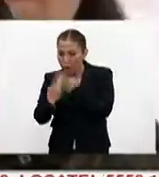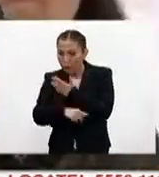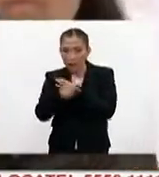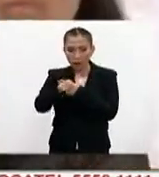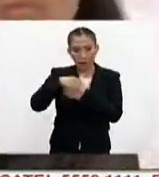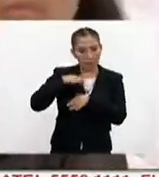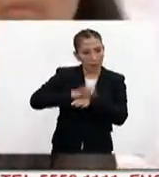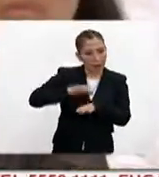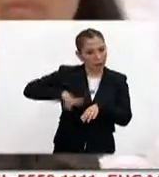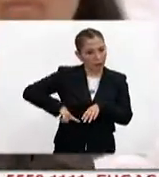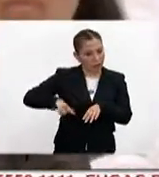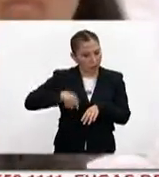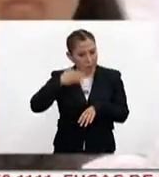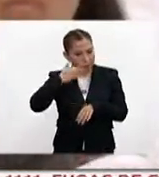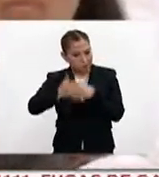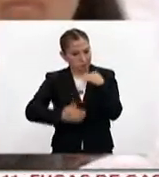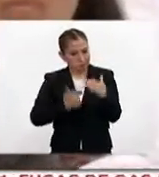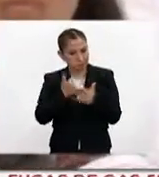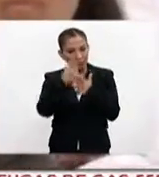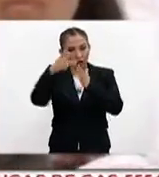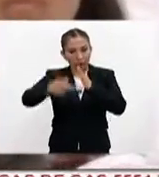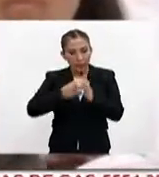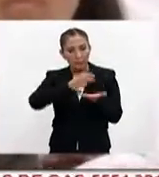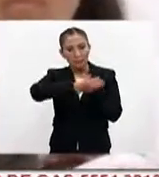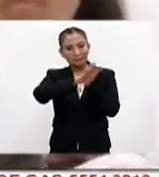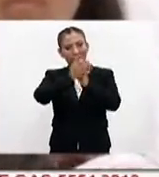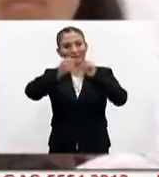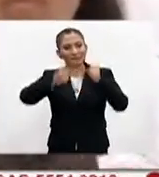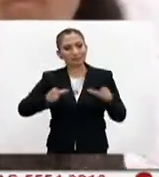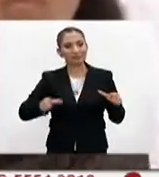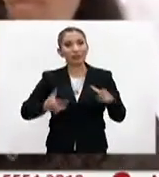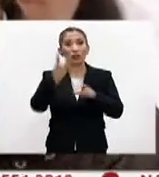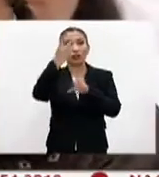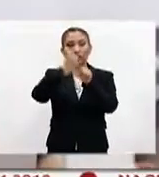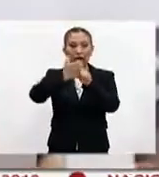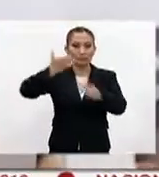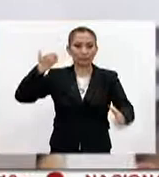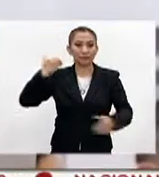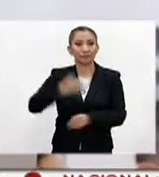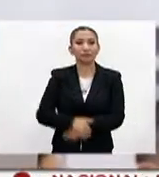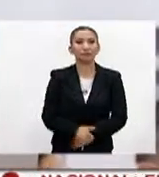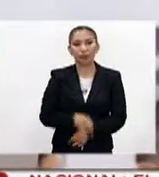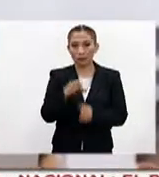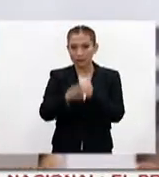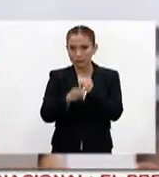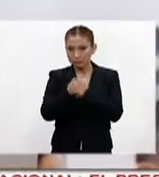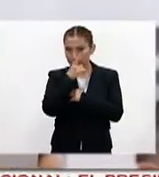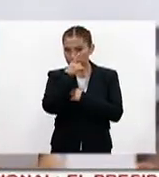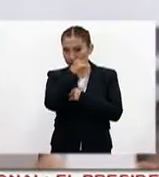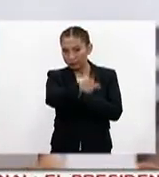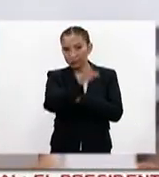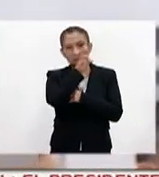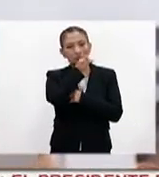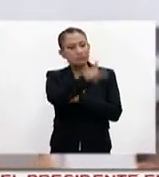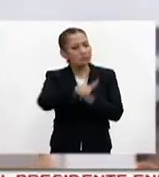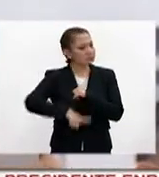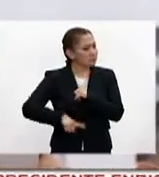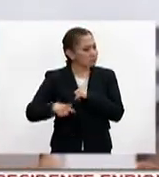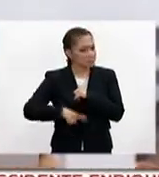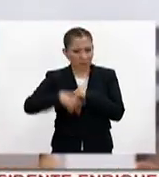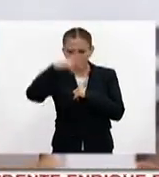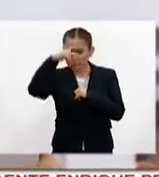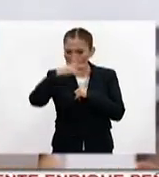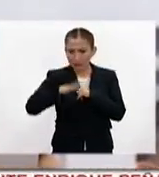gestión más eficaz que permitan regresar a los niveles de seguridad de hace 2 años. Por último, destacó que la mejor política social